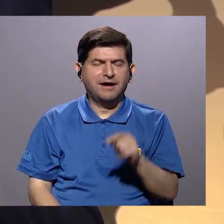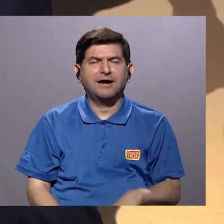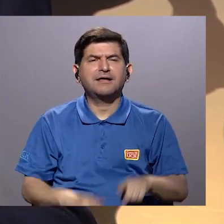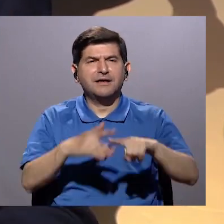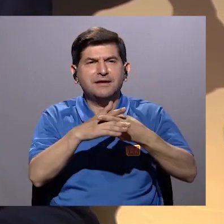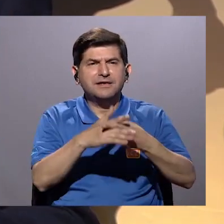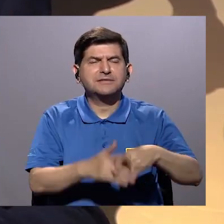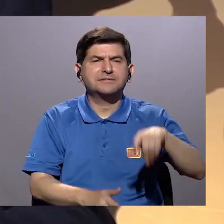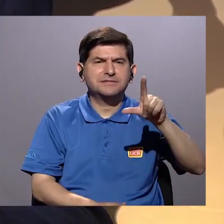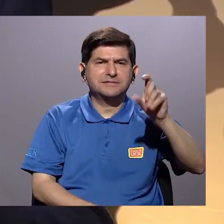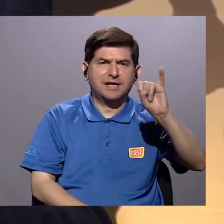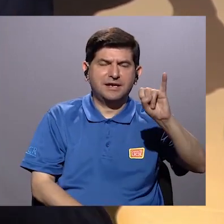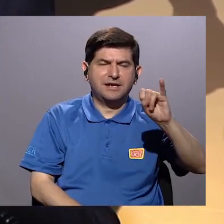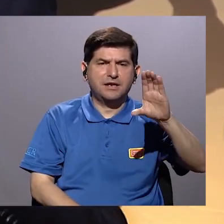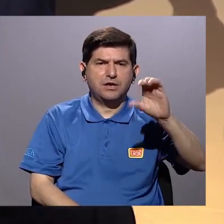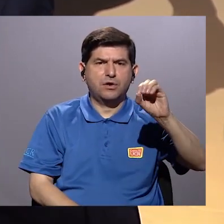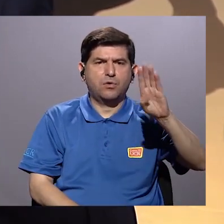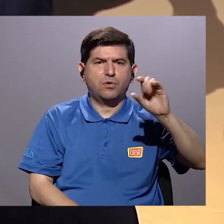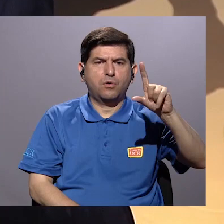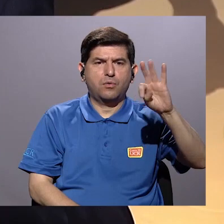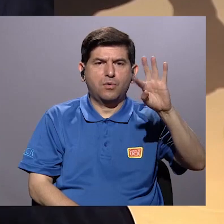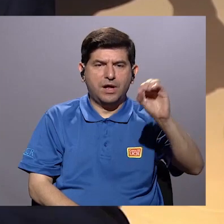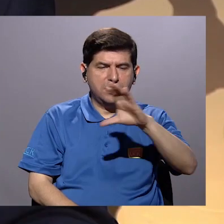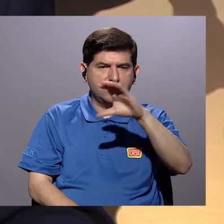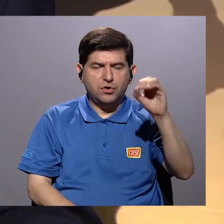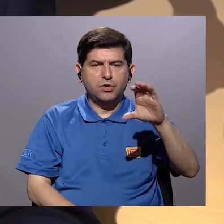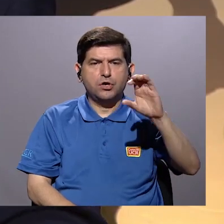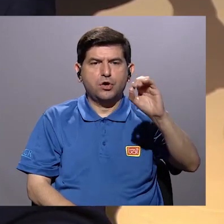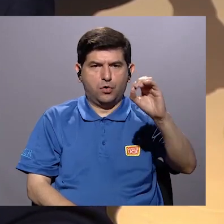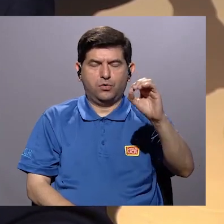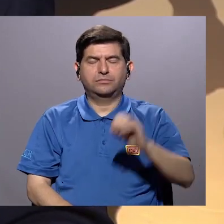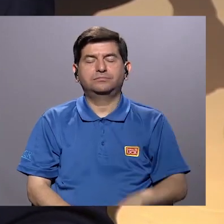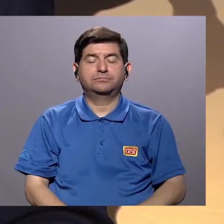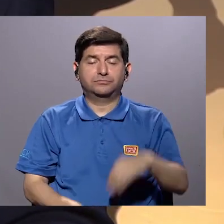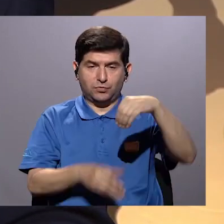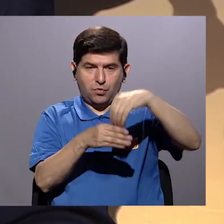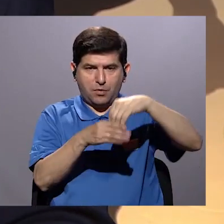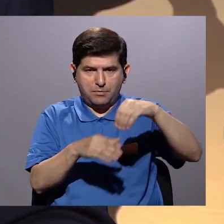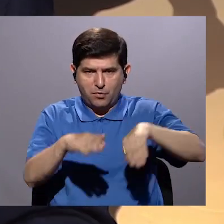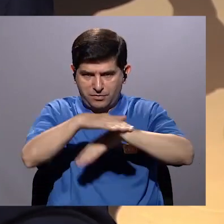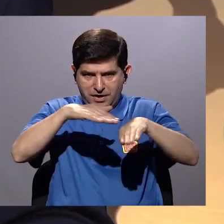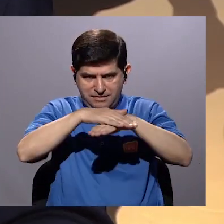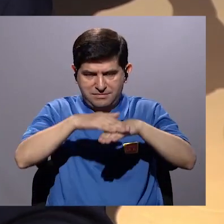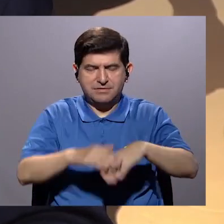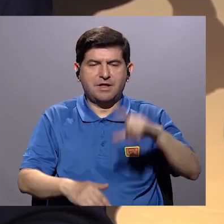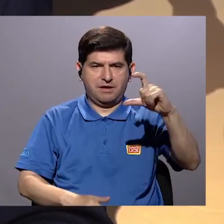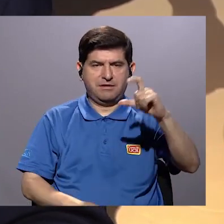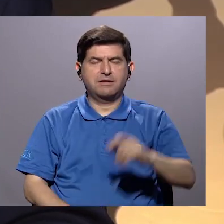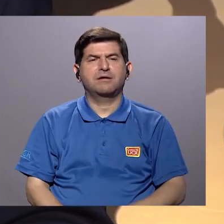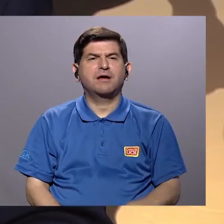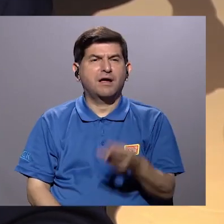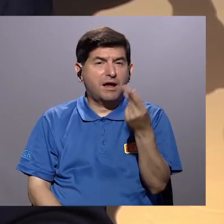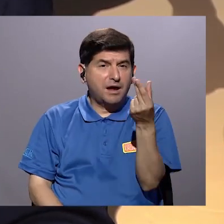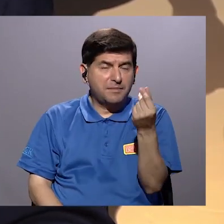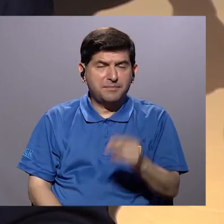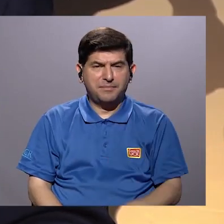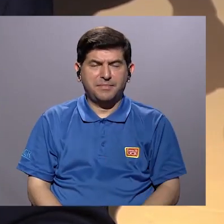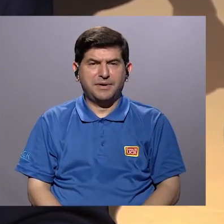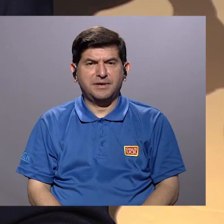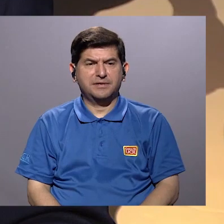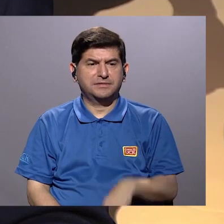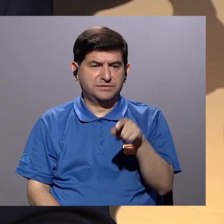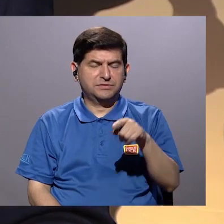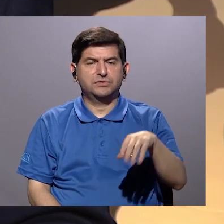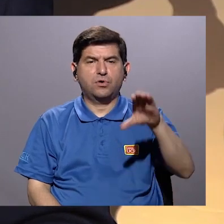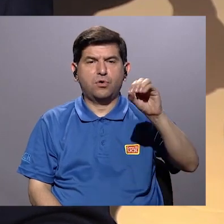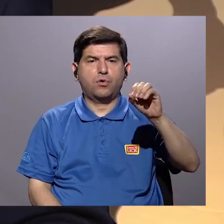litio, cobalto y oxígeno como los componentes fundamentales de la batería. En términos de precio, el cobalto es el